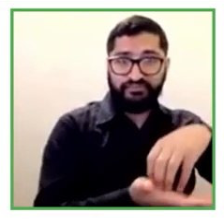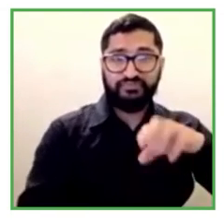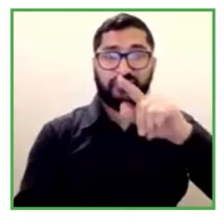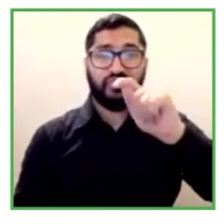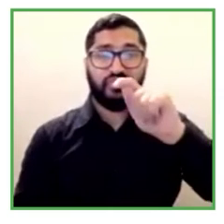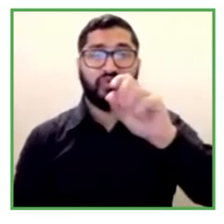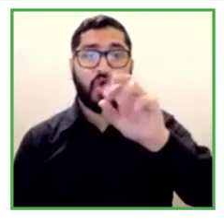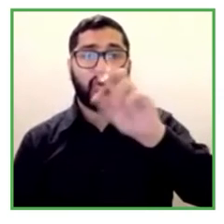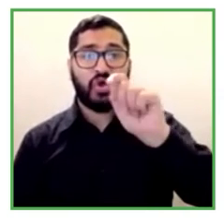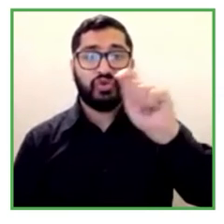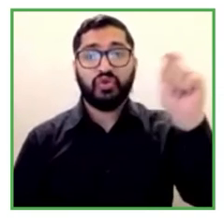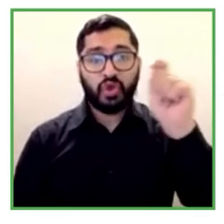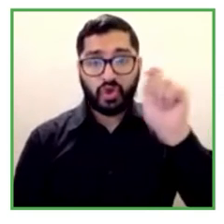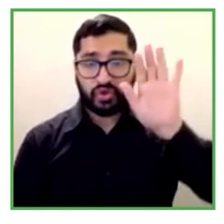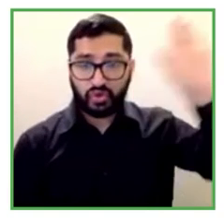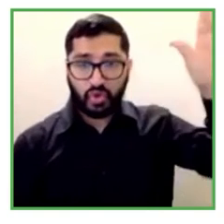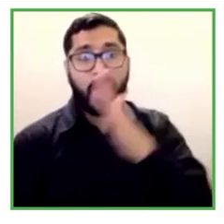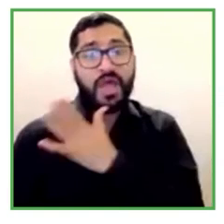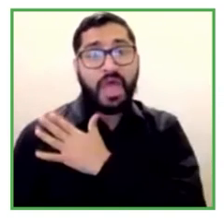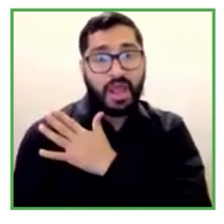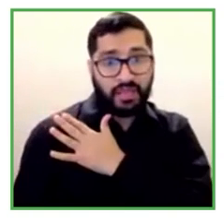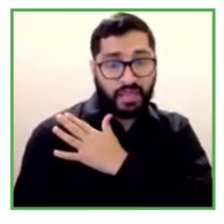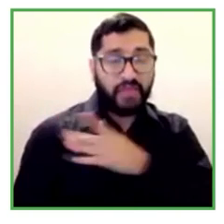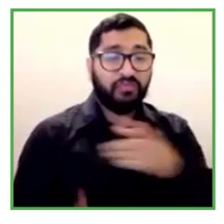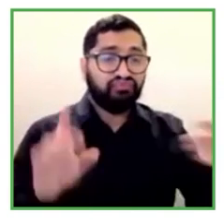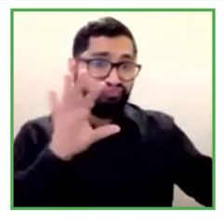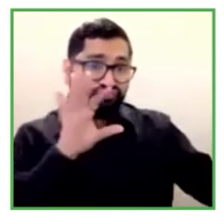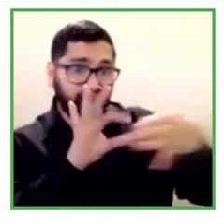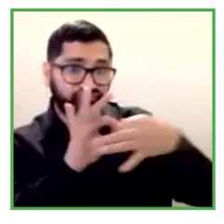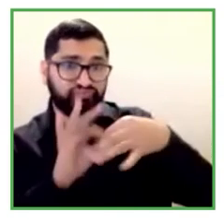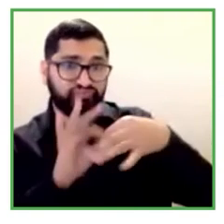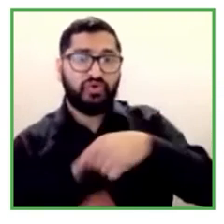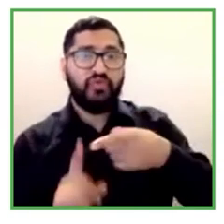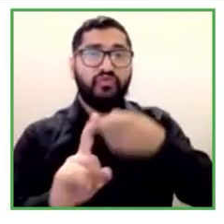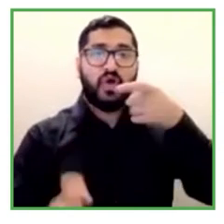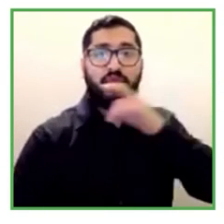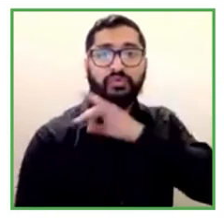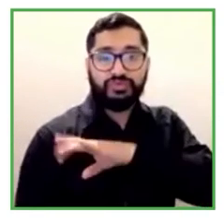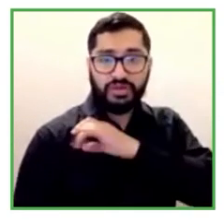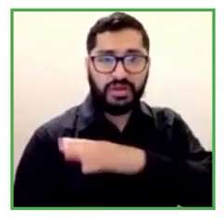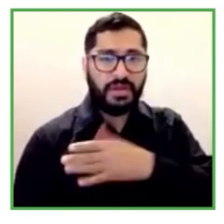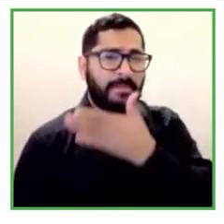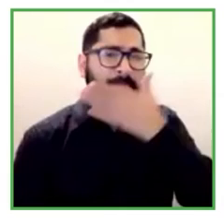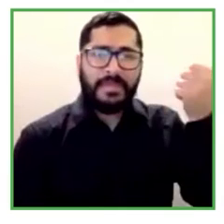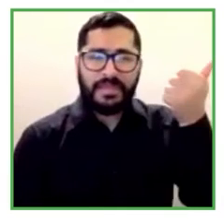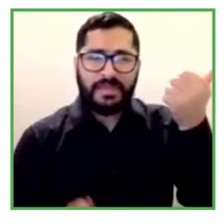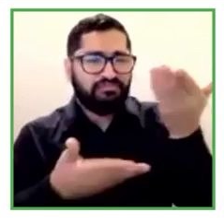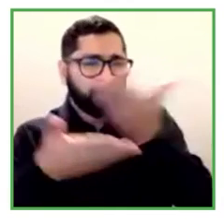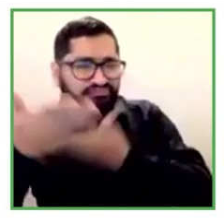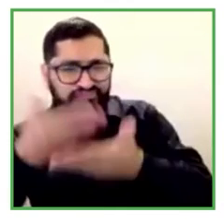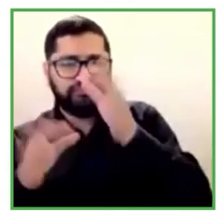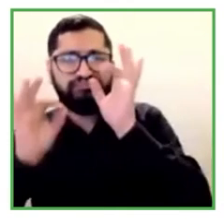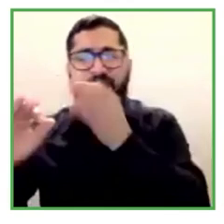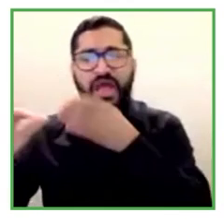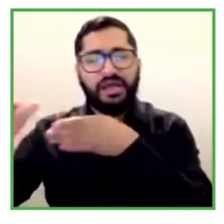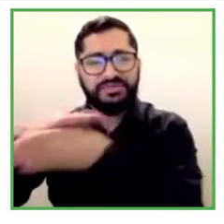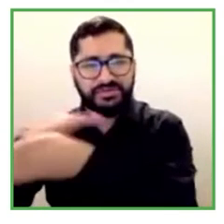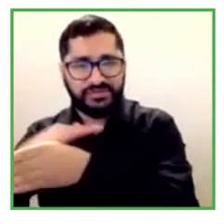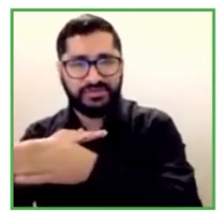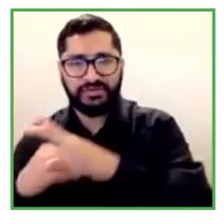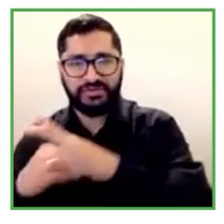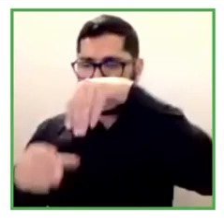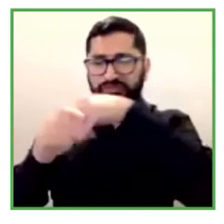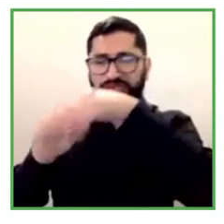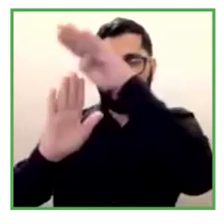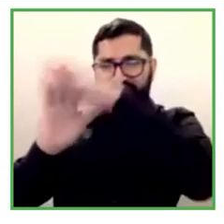Chile, estamos desarrollando mejoras de accesibilidad a nuestras plataformas digitales. No solo en temas de discapacidad, sino que también